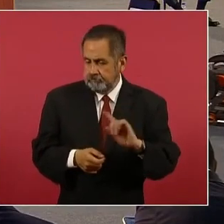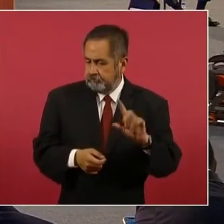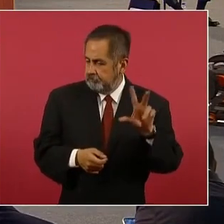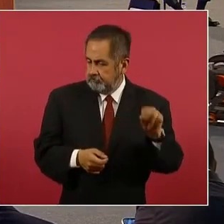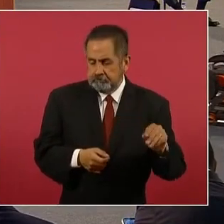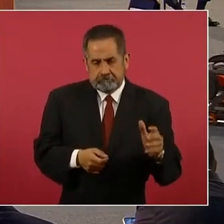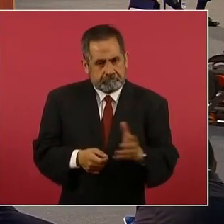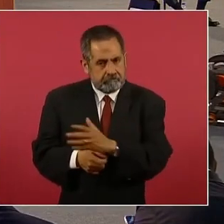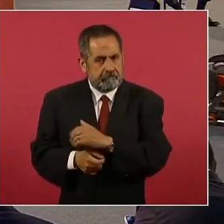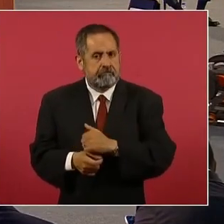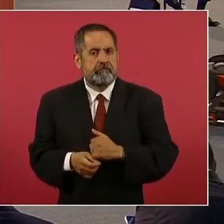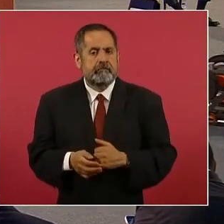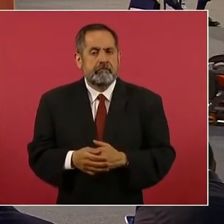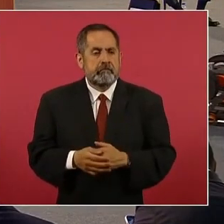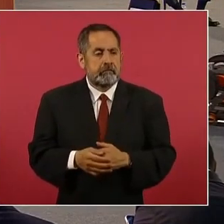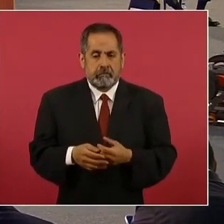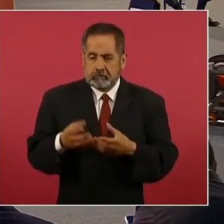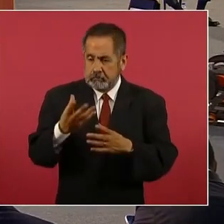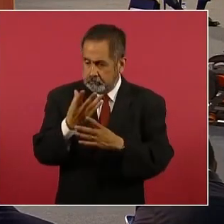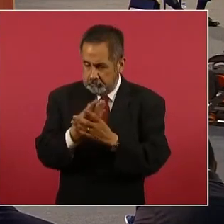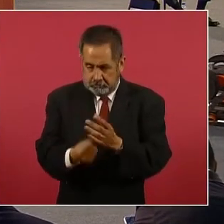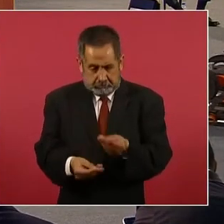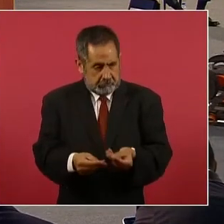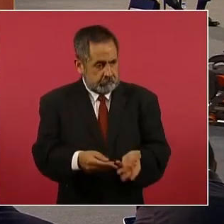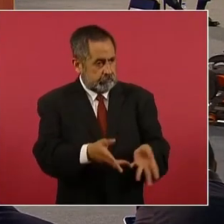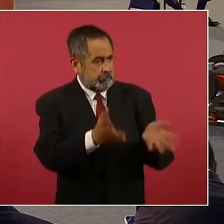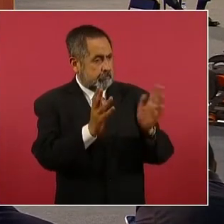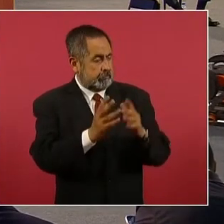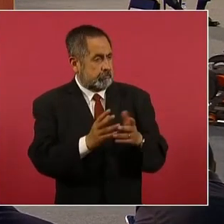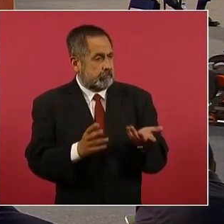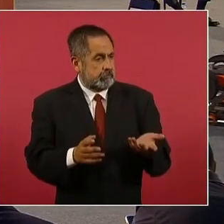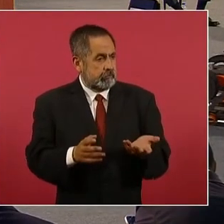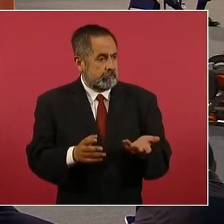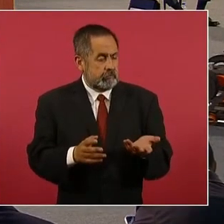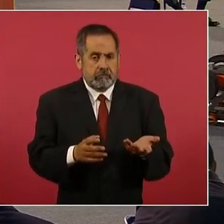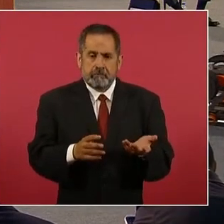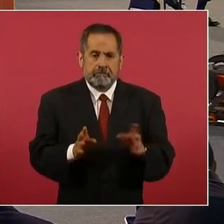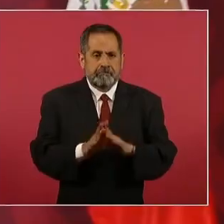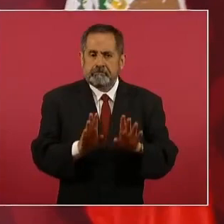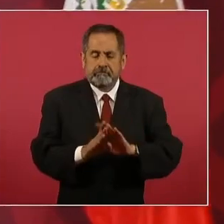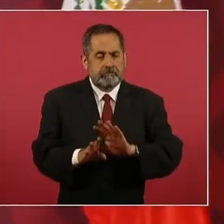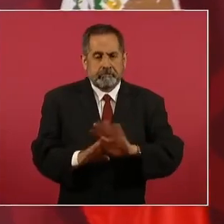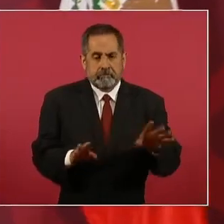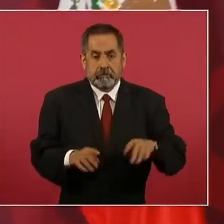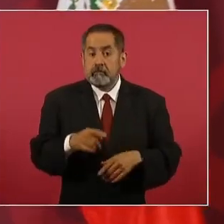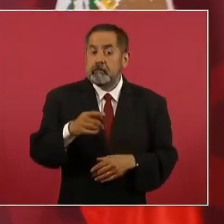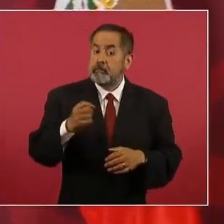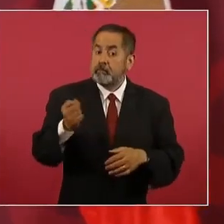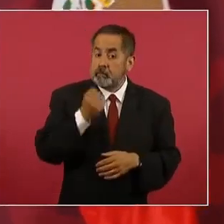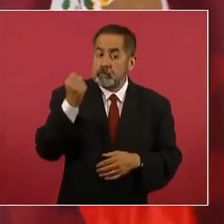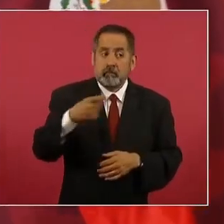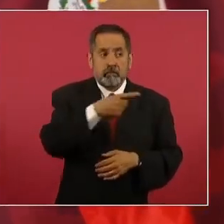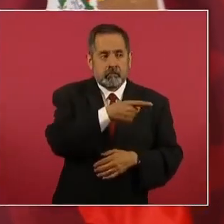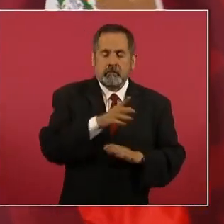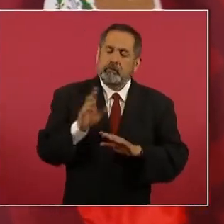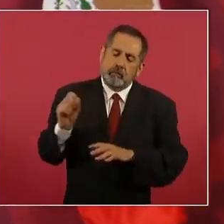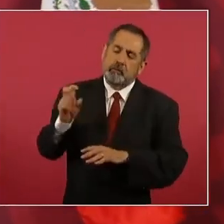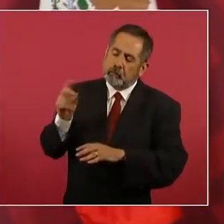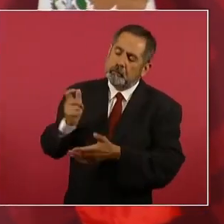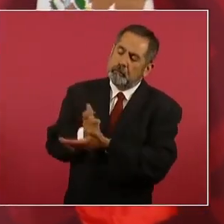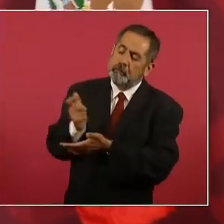que se va por el caño de la corrupción. Afortunadamente ya estas empresas están pagando.